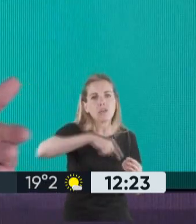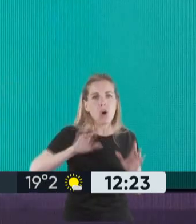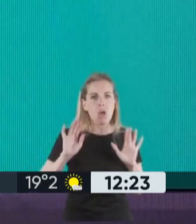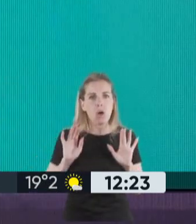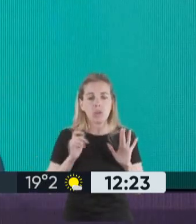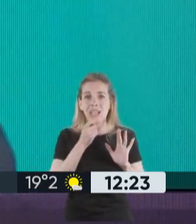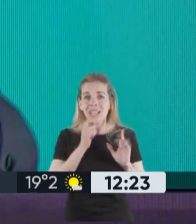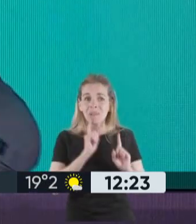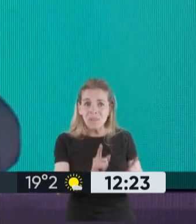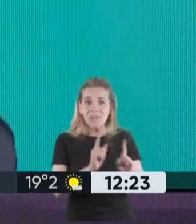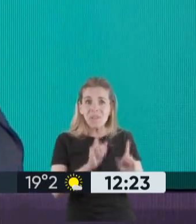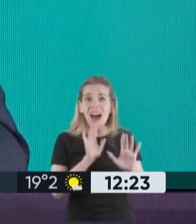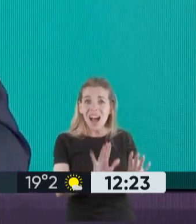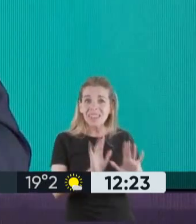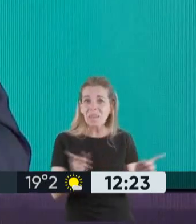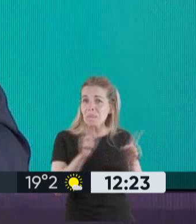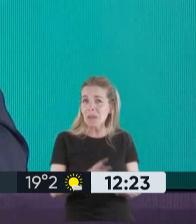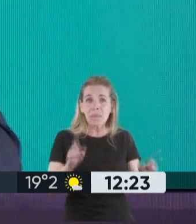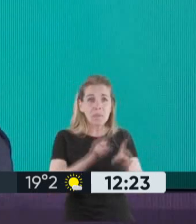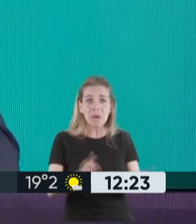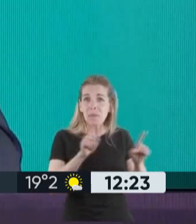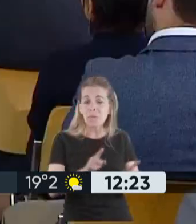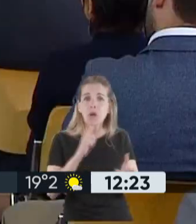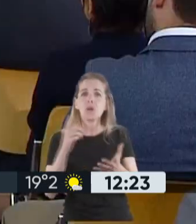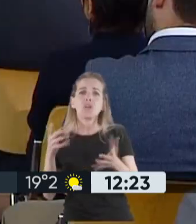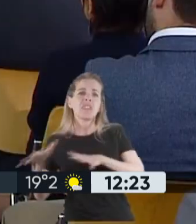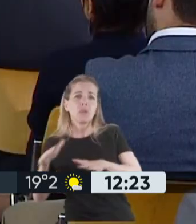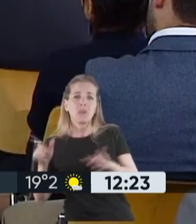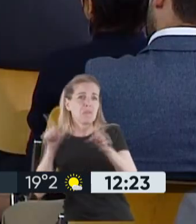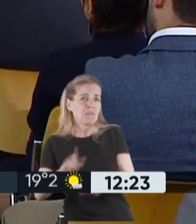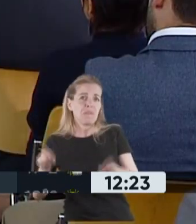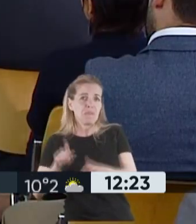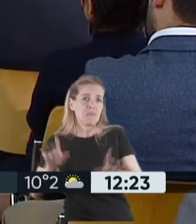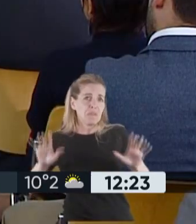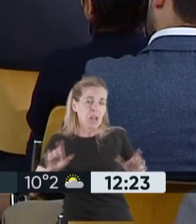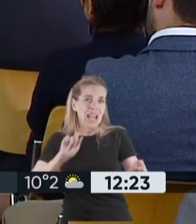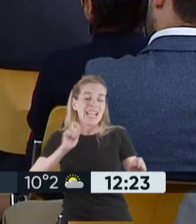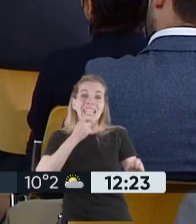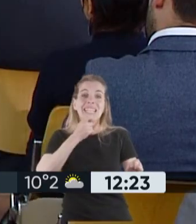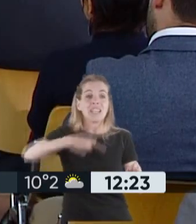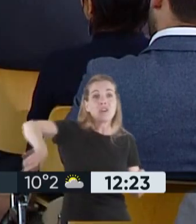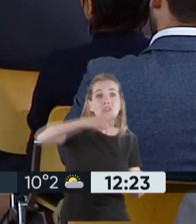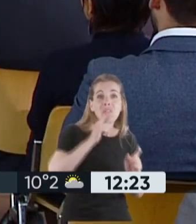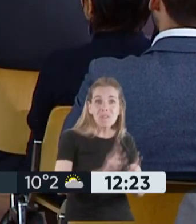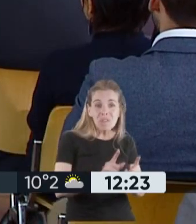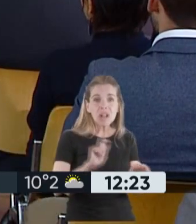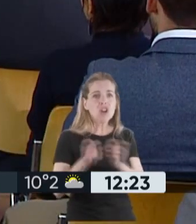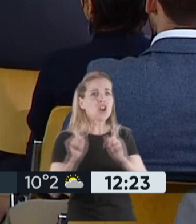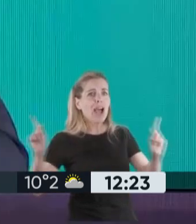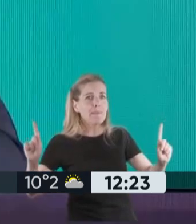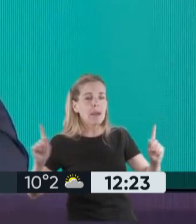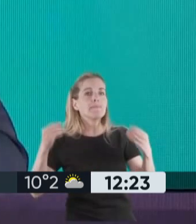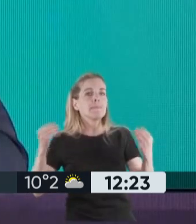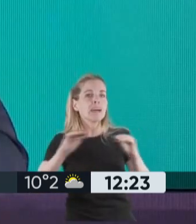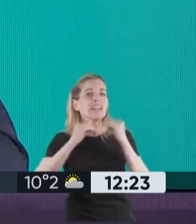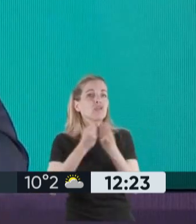porque si seguimos haciendo lo mismo, nos van a seguir pasando las mismas cosas, diría Einstein. Y si no cambiamos, los resultados van a ser mucho peores